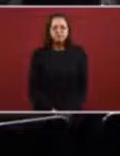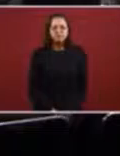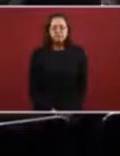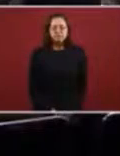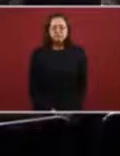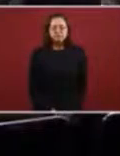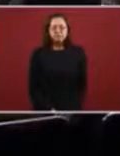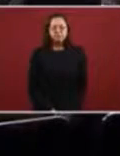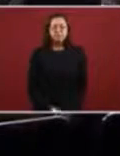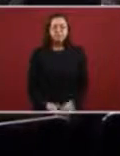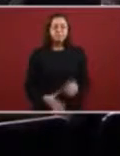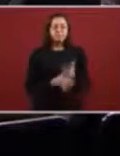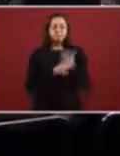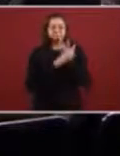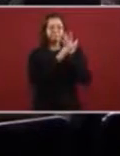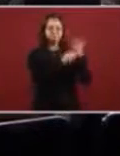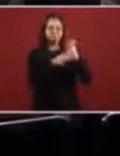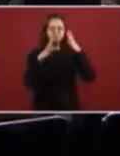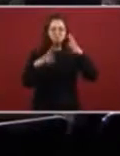pues imprudente